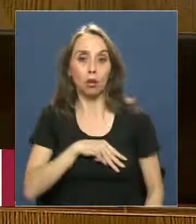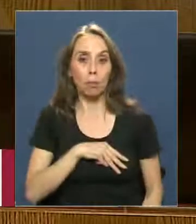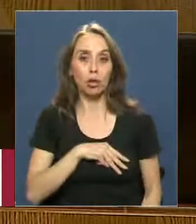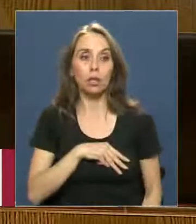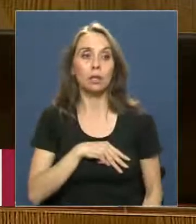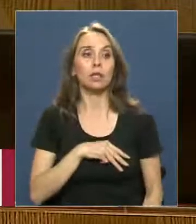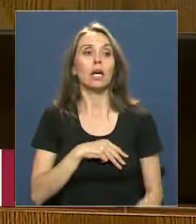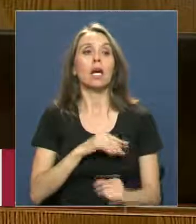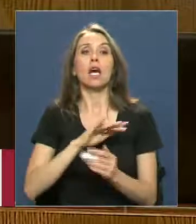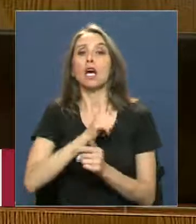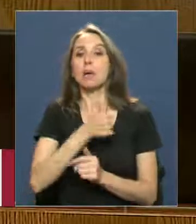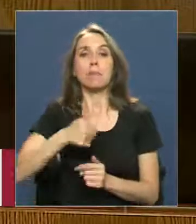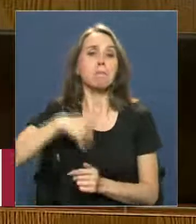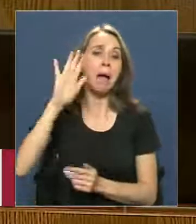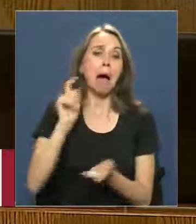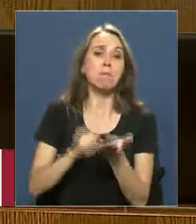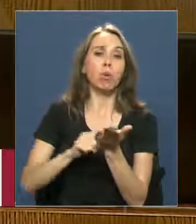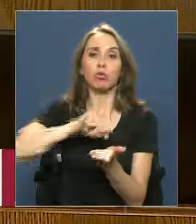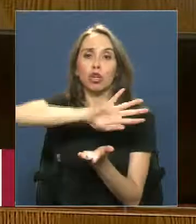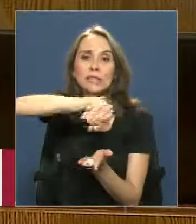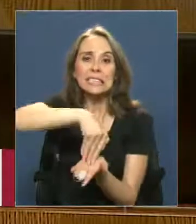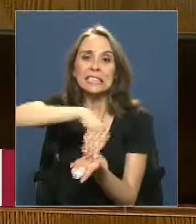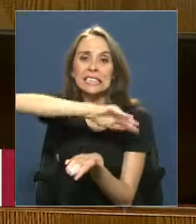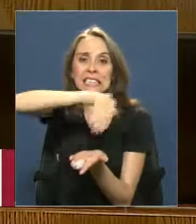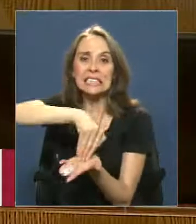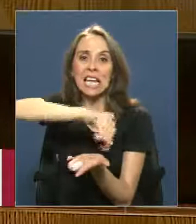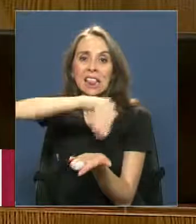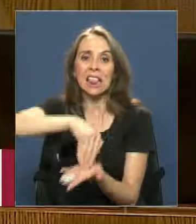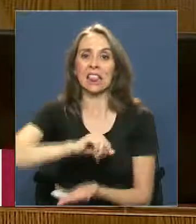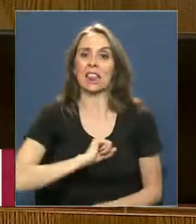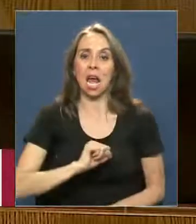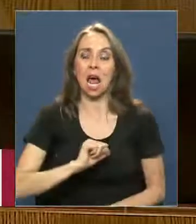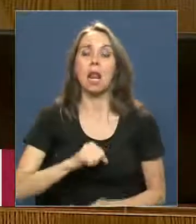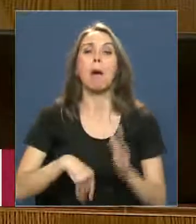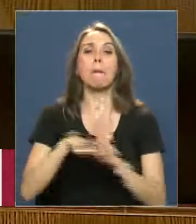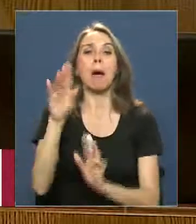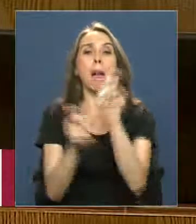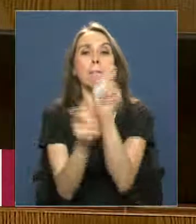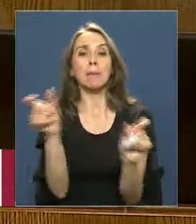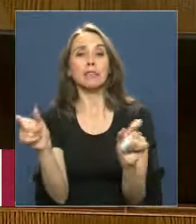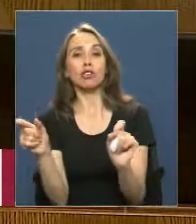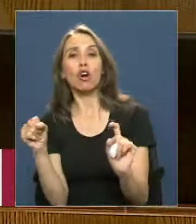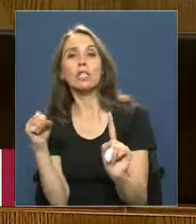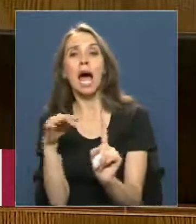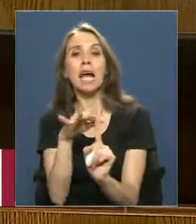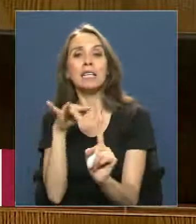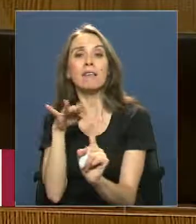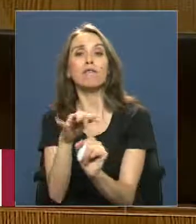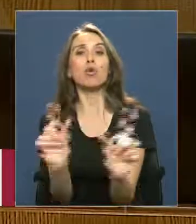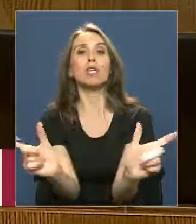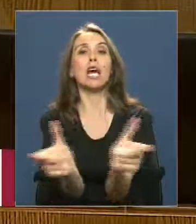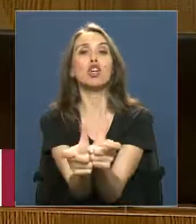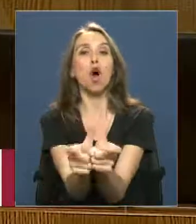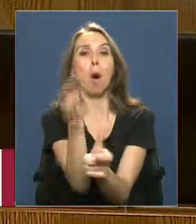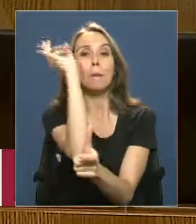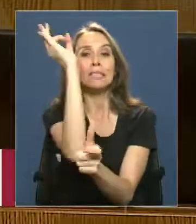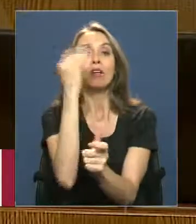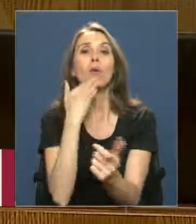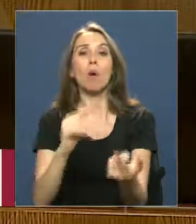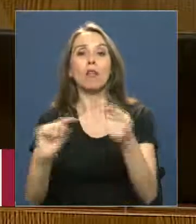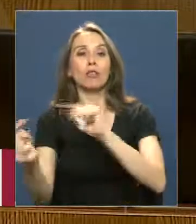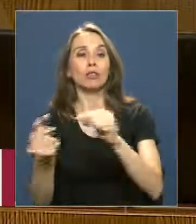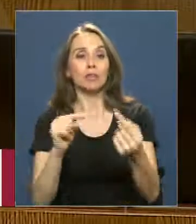bastante centralista, son mayoritariamente aquellos que influyen en las comisiones en el debate cuando se construye una